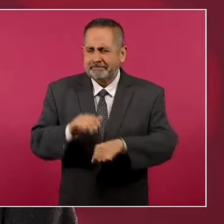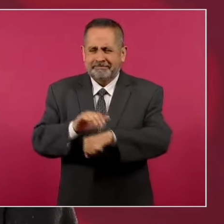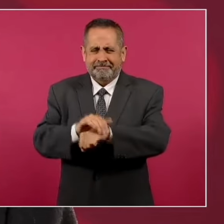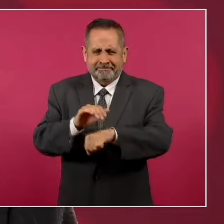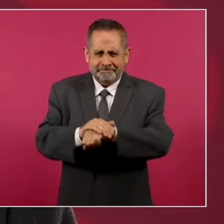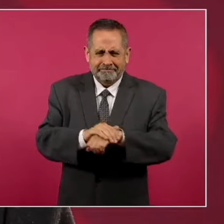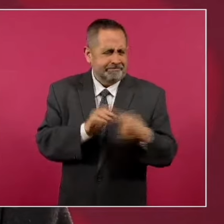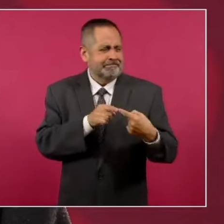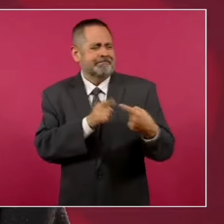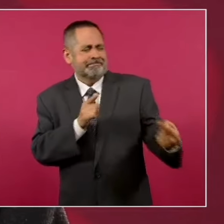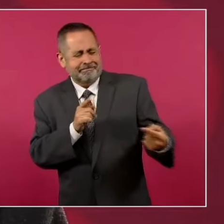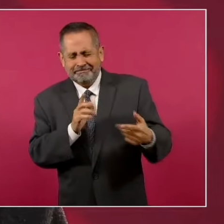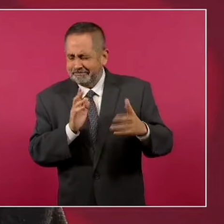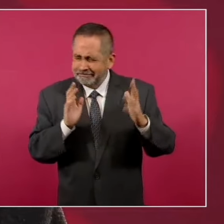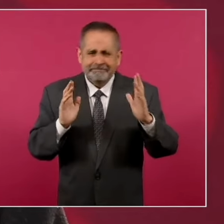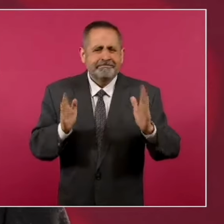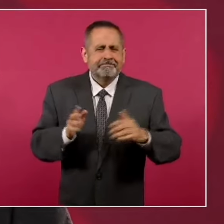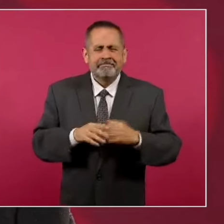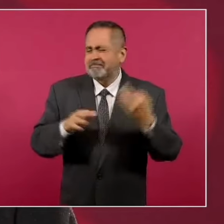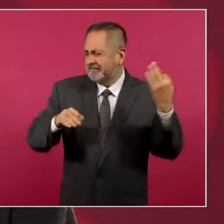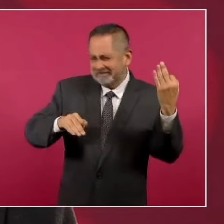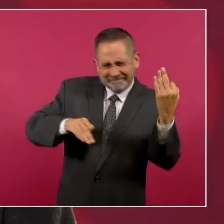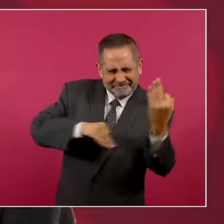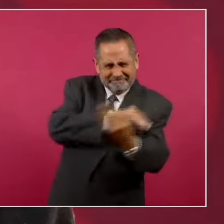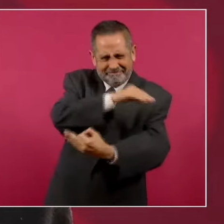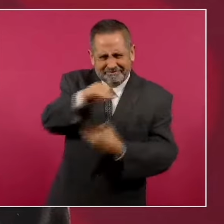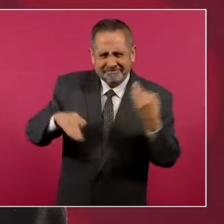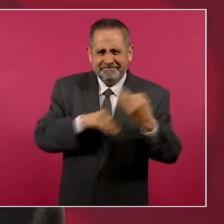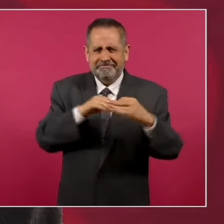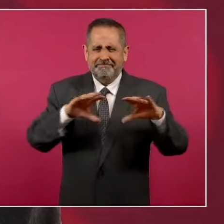amigos, adversarios, a todos.